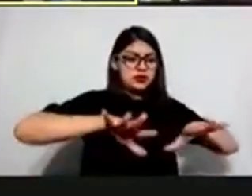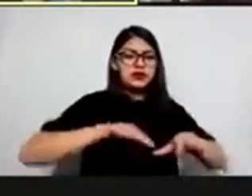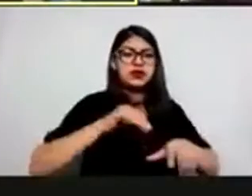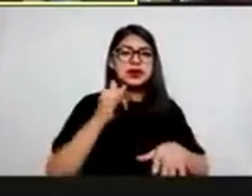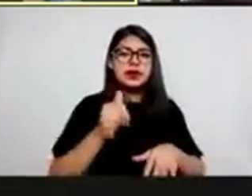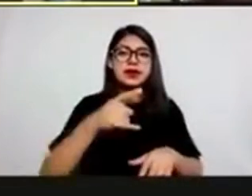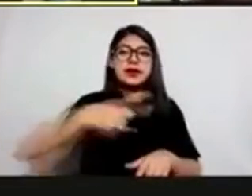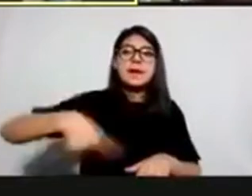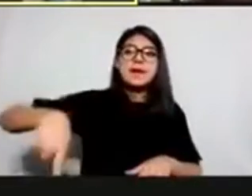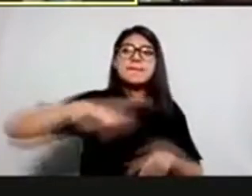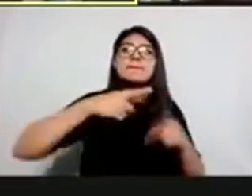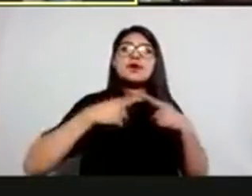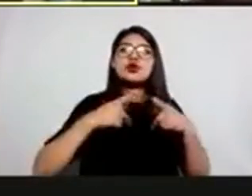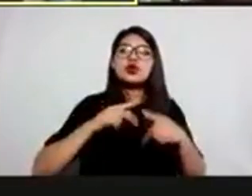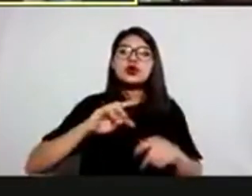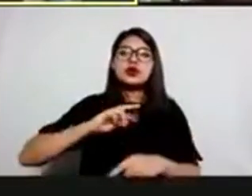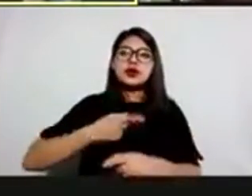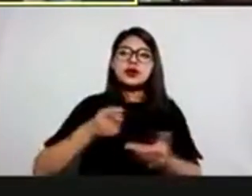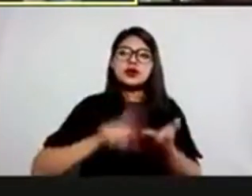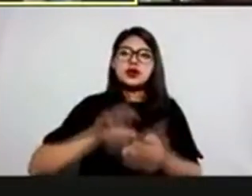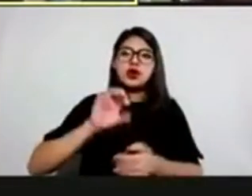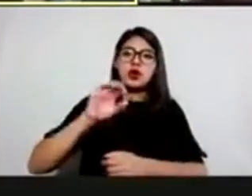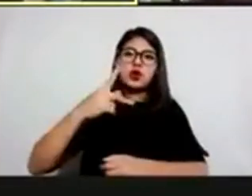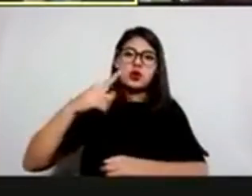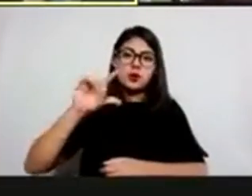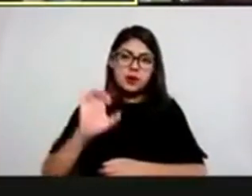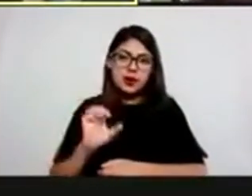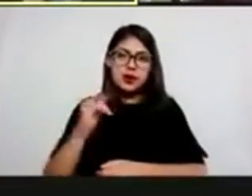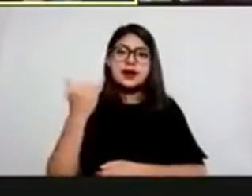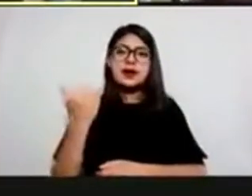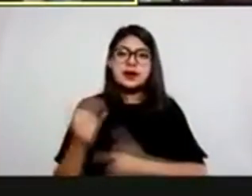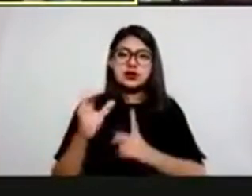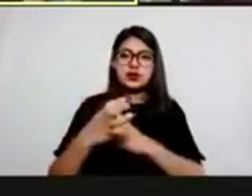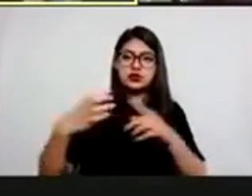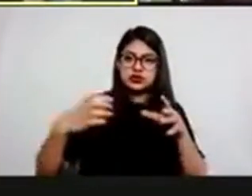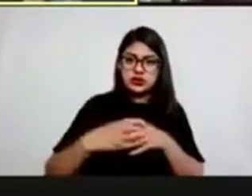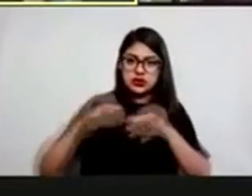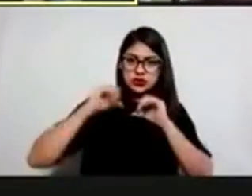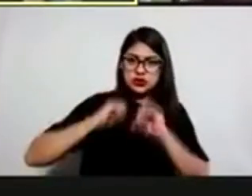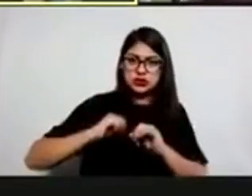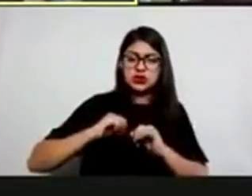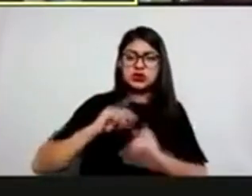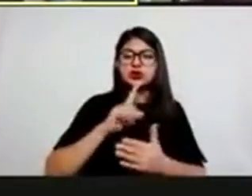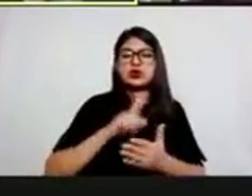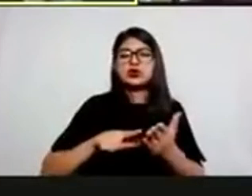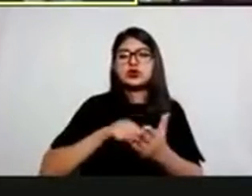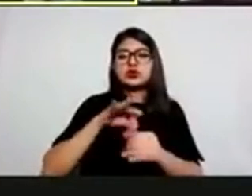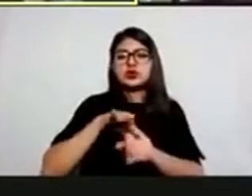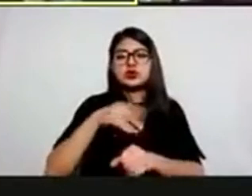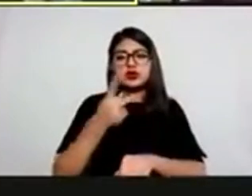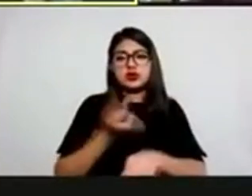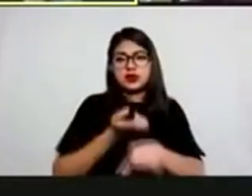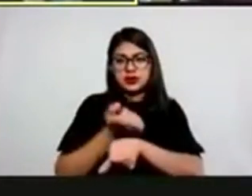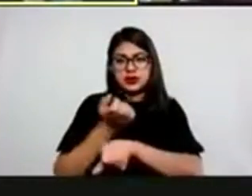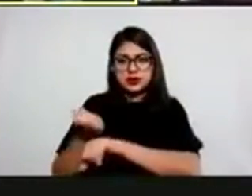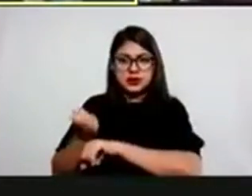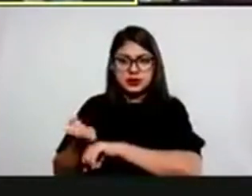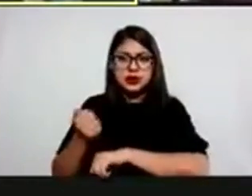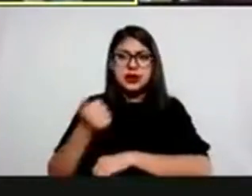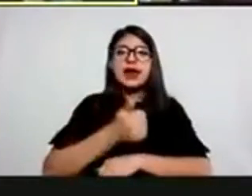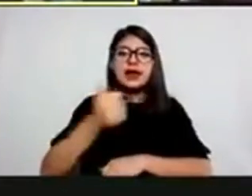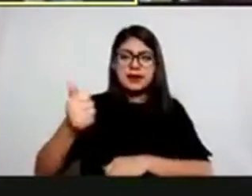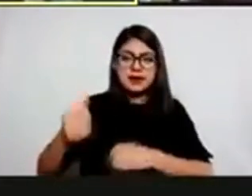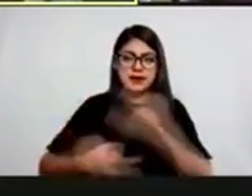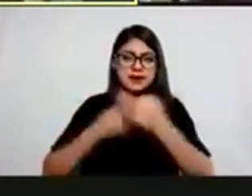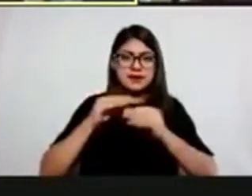instituto local y en sus consejos locales. Además, se atiende la petición de la denunciante de